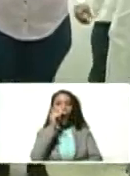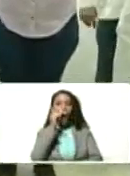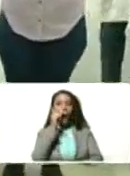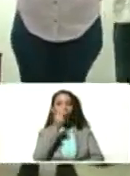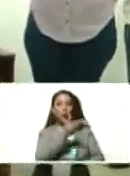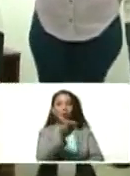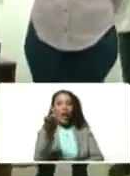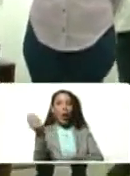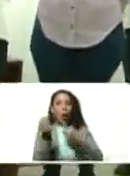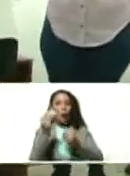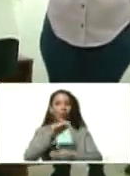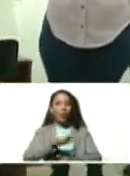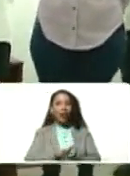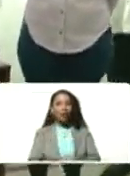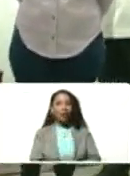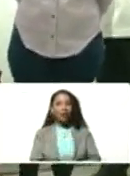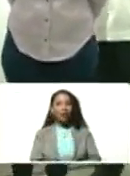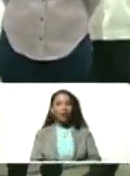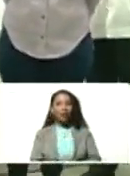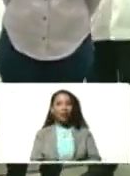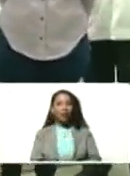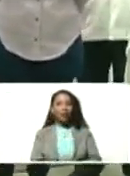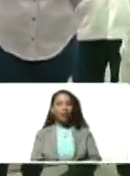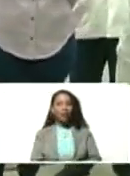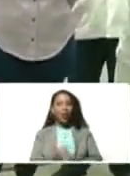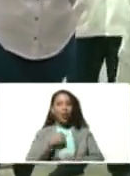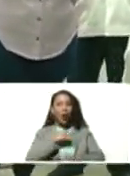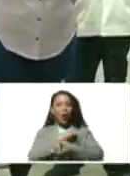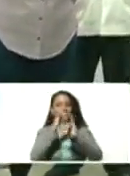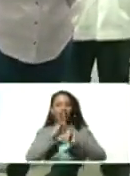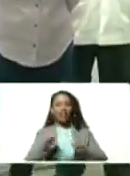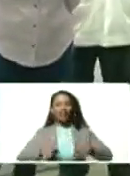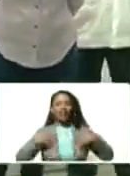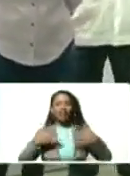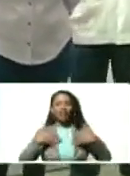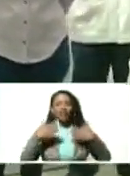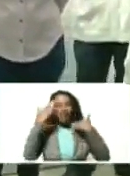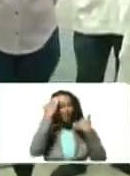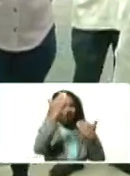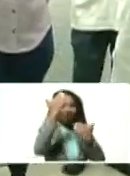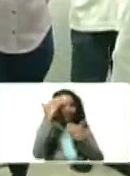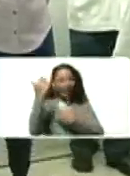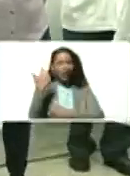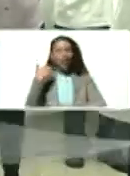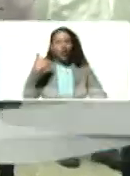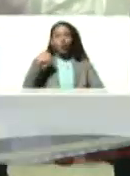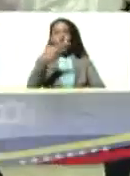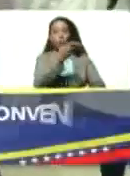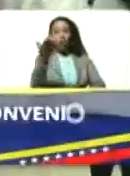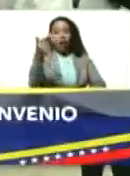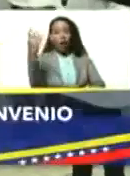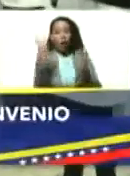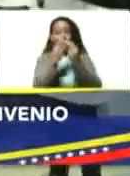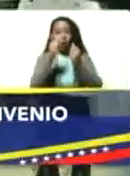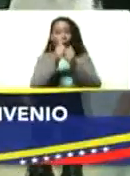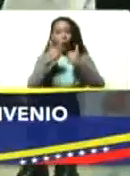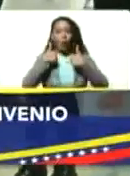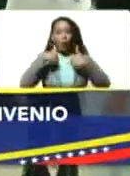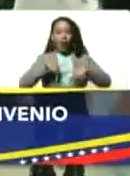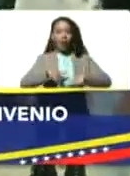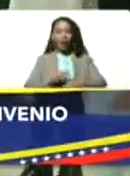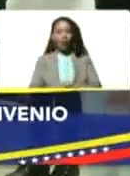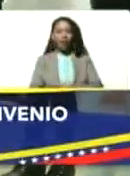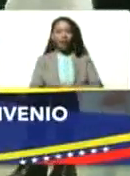están ustedes? ¿Ah? Me alegra saludarlos y que estemos aquí. ¿Qué dices, Eliana? ¿Cómo te sientes,